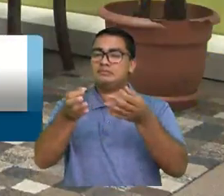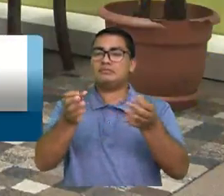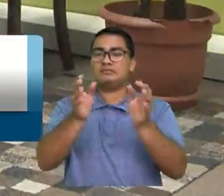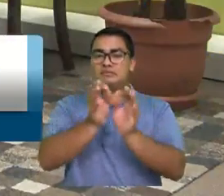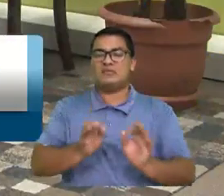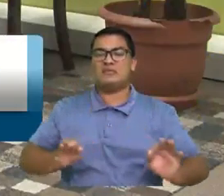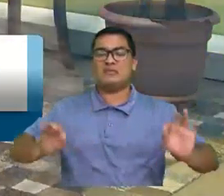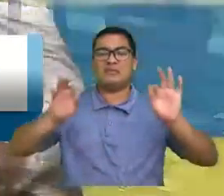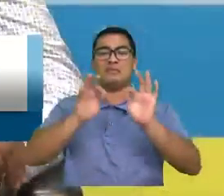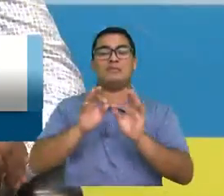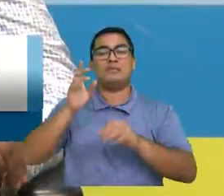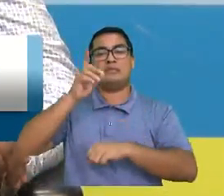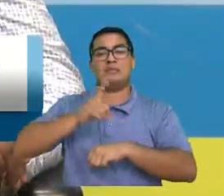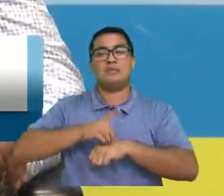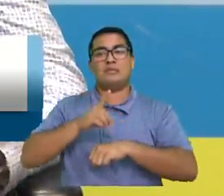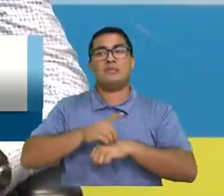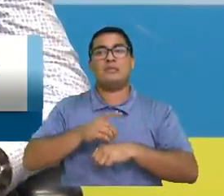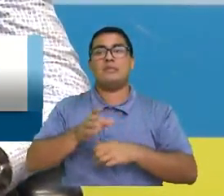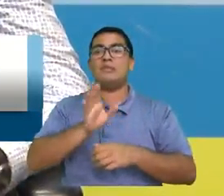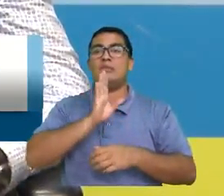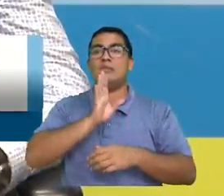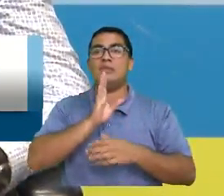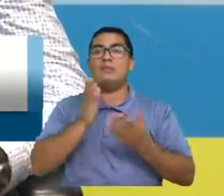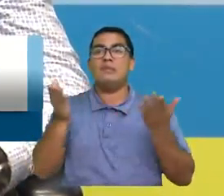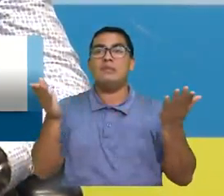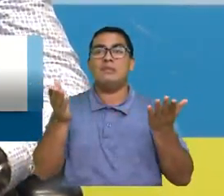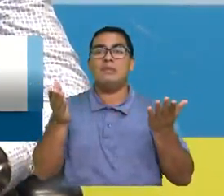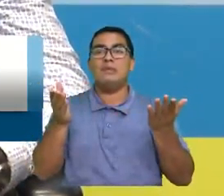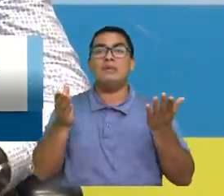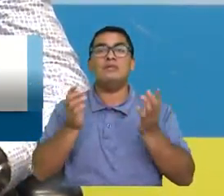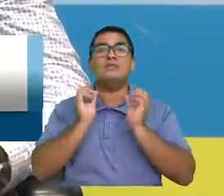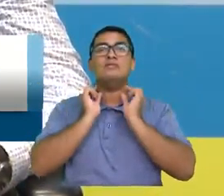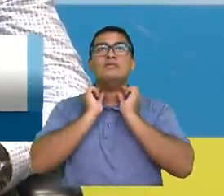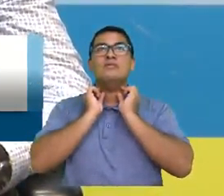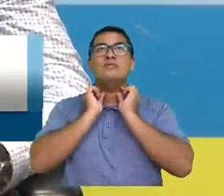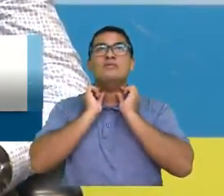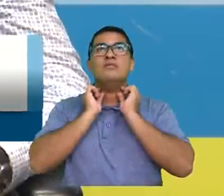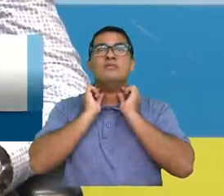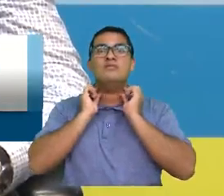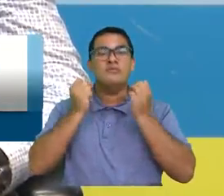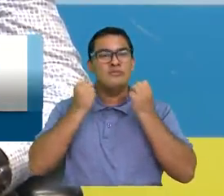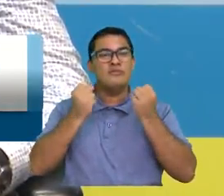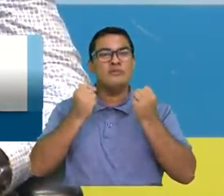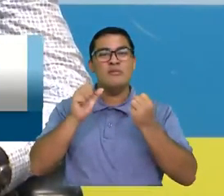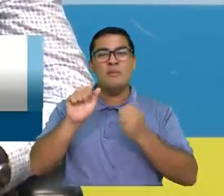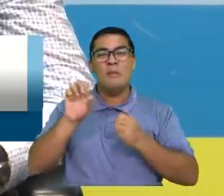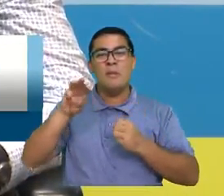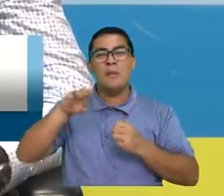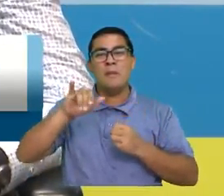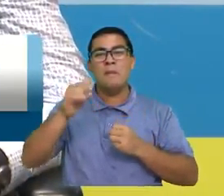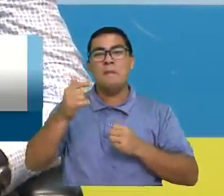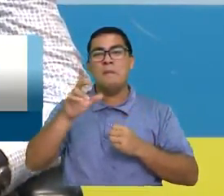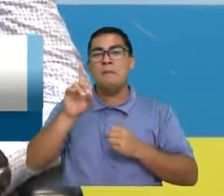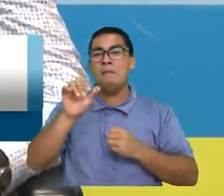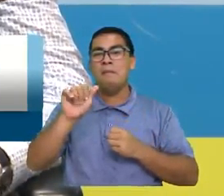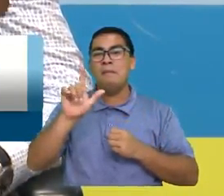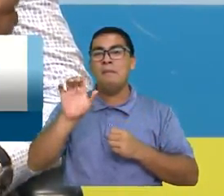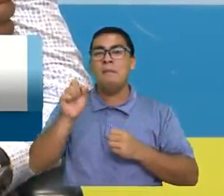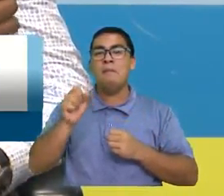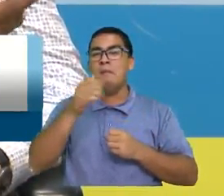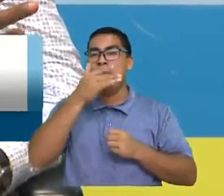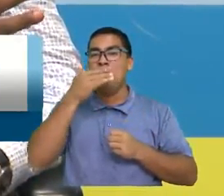es que estaba hablando del enrojecimiento de las amígdalas. Así es, ¿verdad? Sí. Y de las plaquitas blancas. Claro.